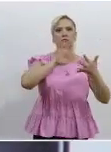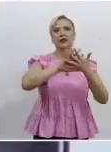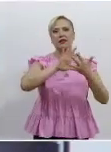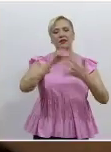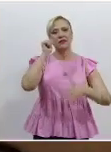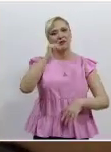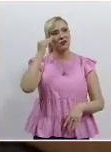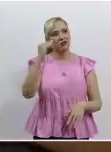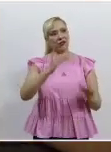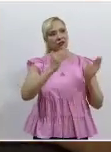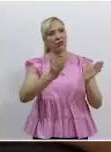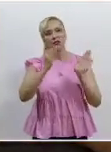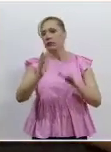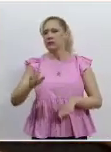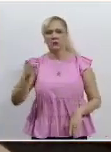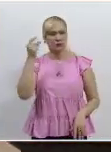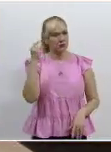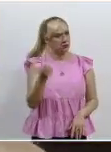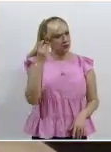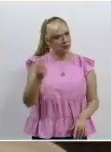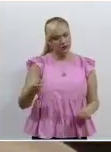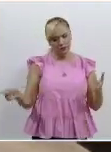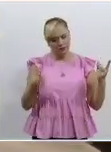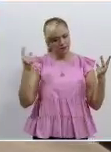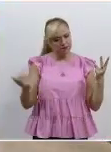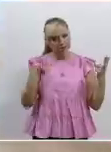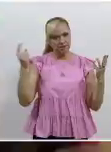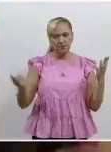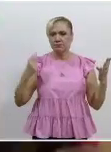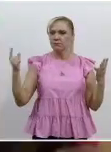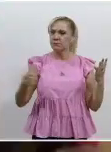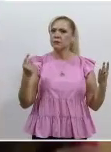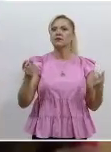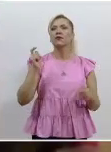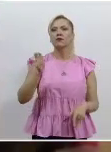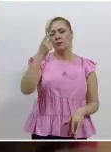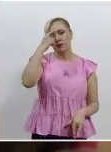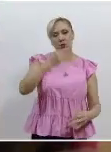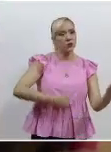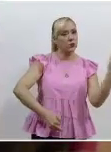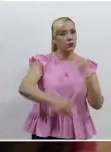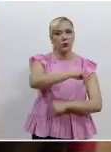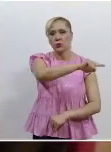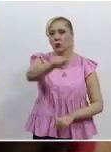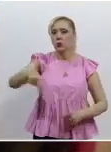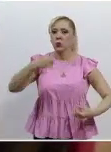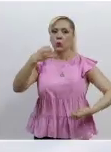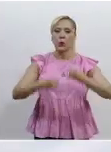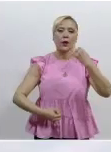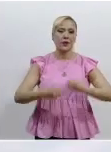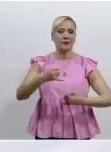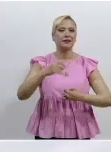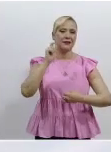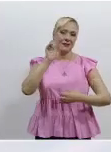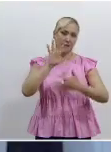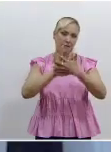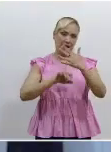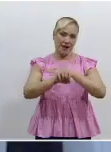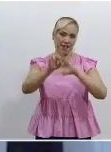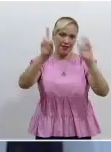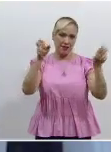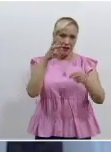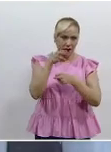tiempos por audiencia e incrementar el número de juicios. Las guías están dirigidas a todos los operadores del sistema penal acusatorio e